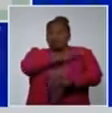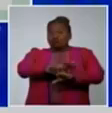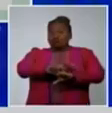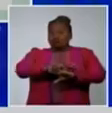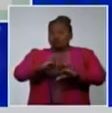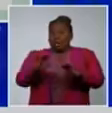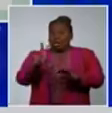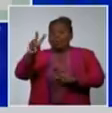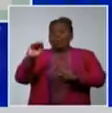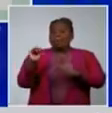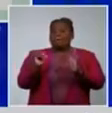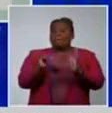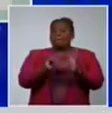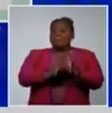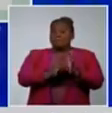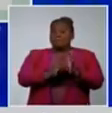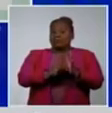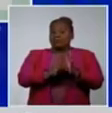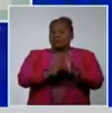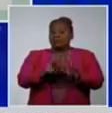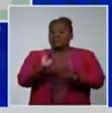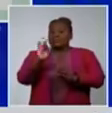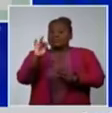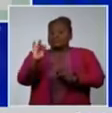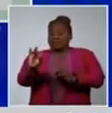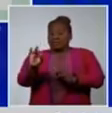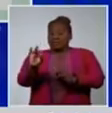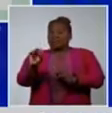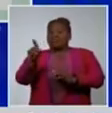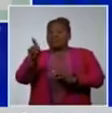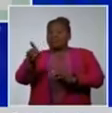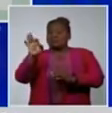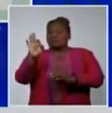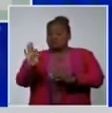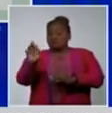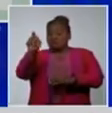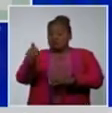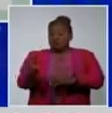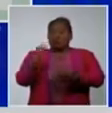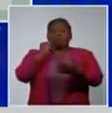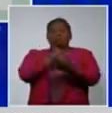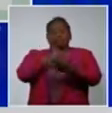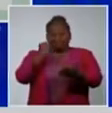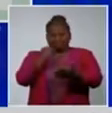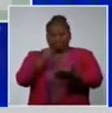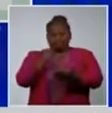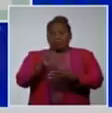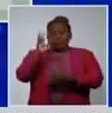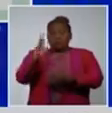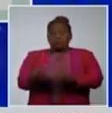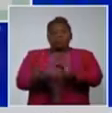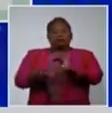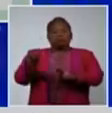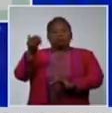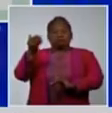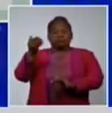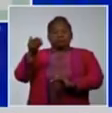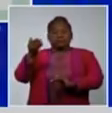mil 718 casos confirma una cifra dorada